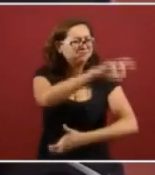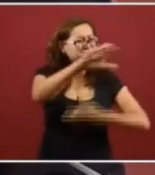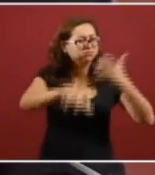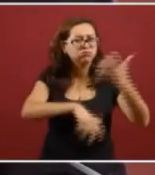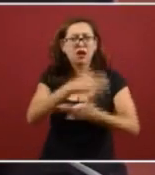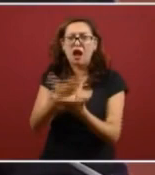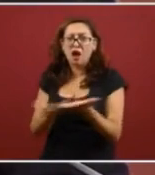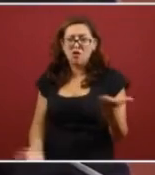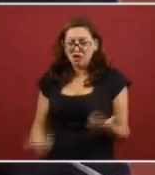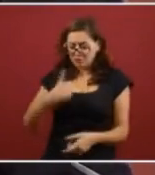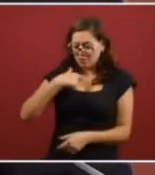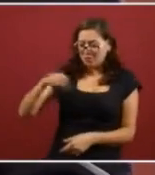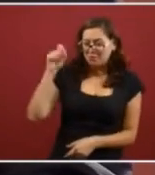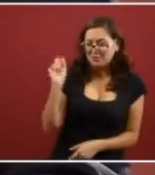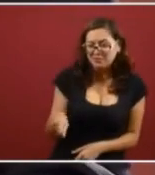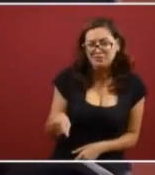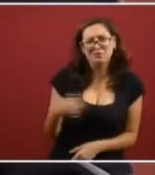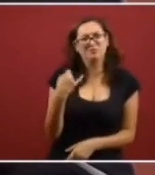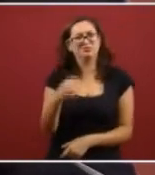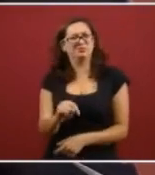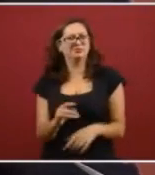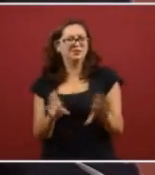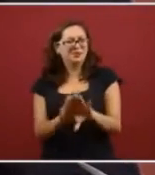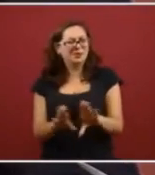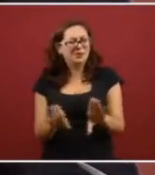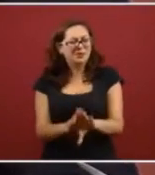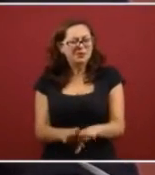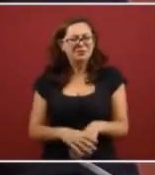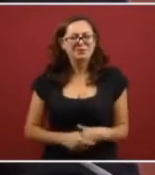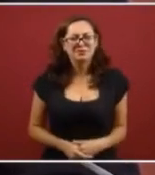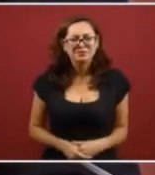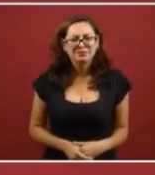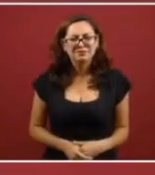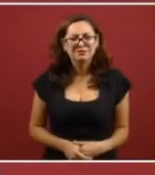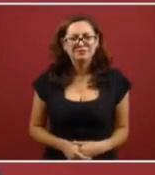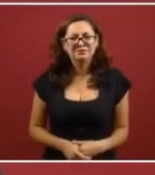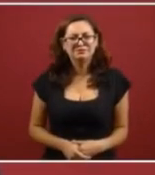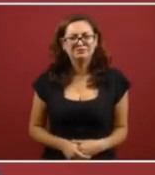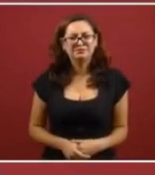stuff. Hay quienes those that